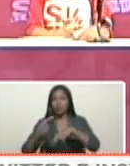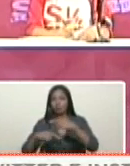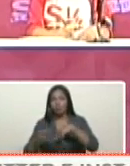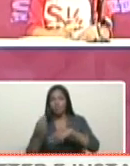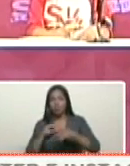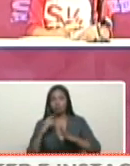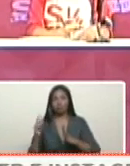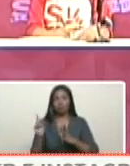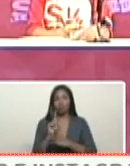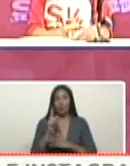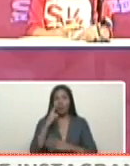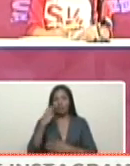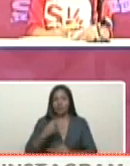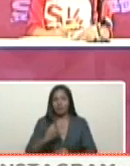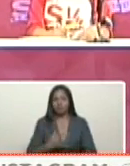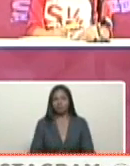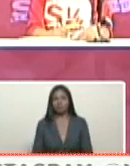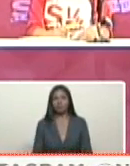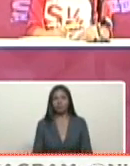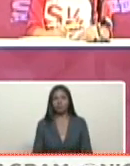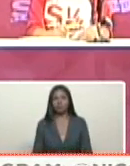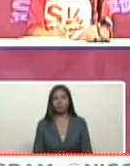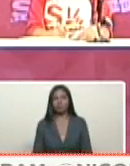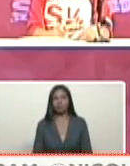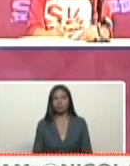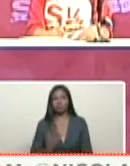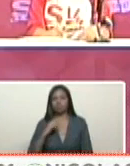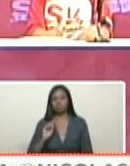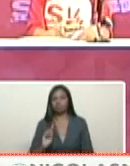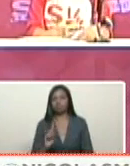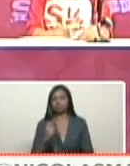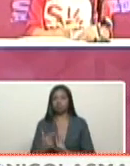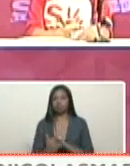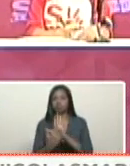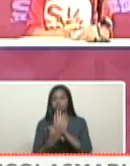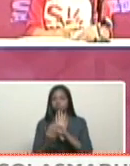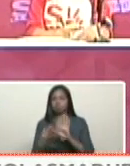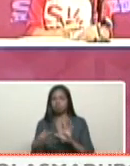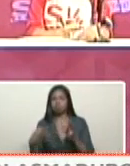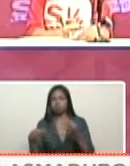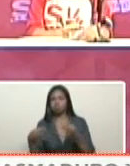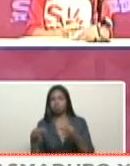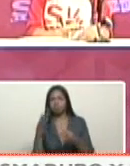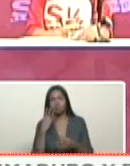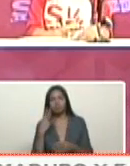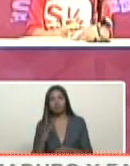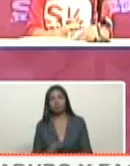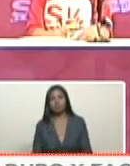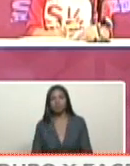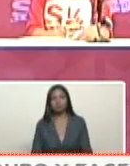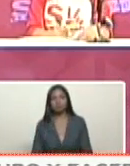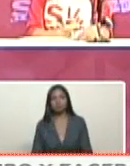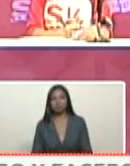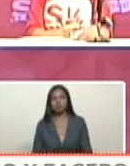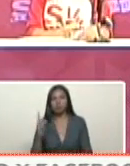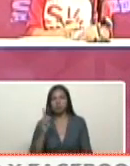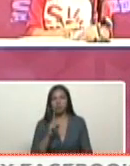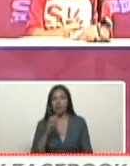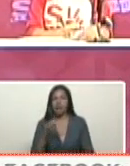llegar con la verdad, con un volante, con el papelito. Llegar,